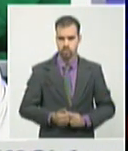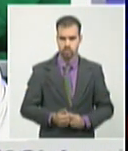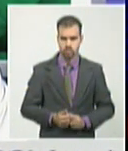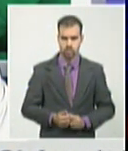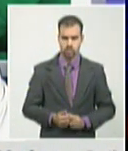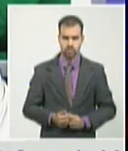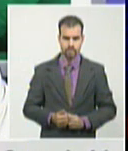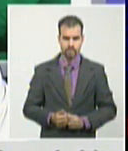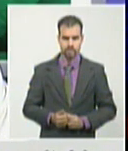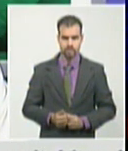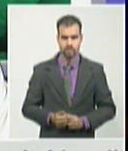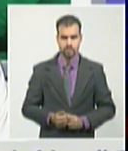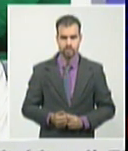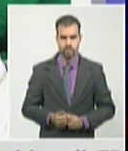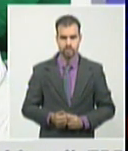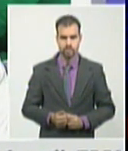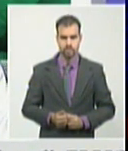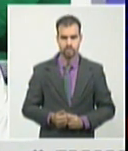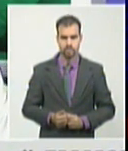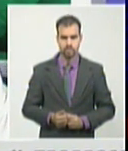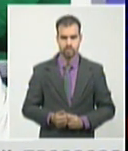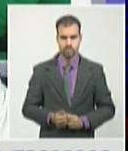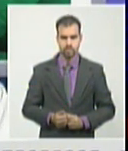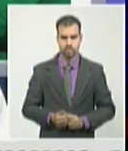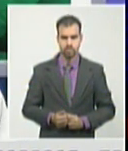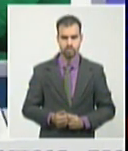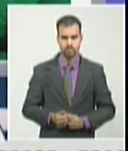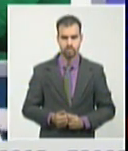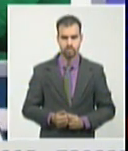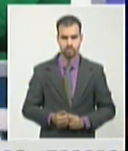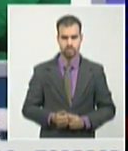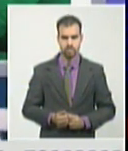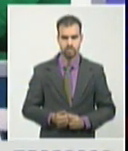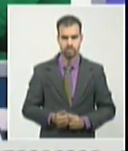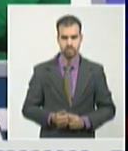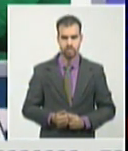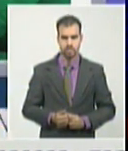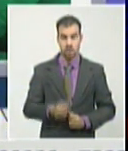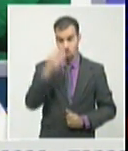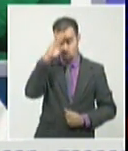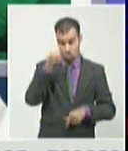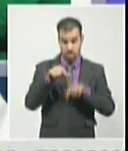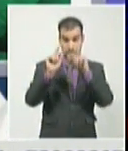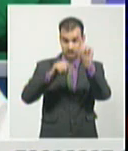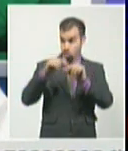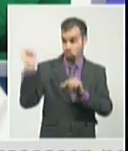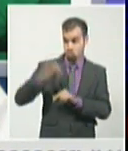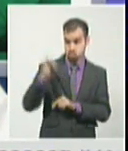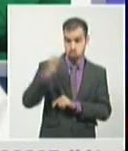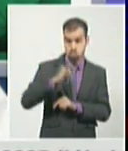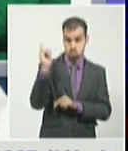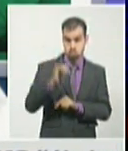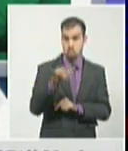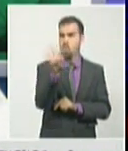44 casos e importados se distribuyen por provincias artemisa